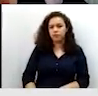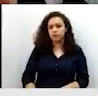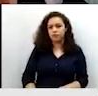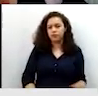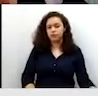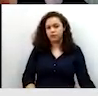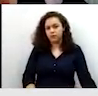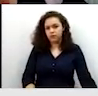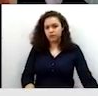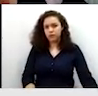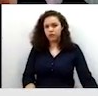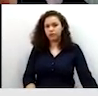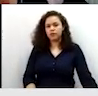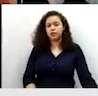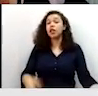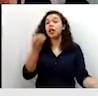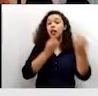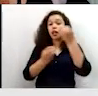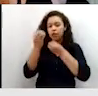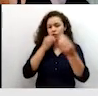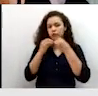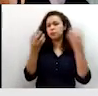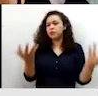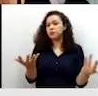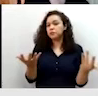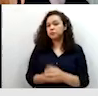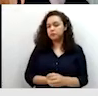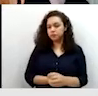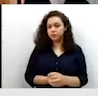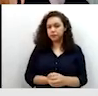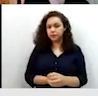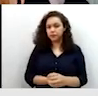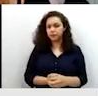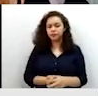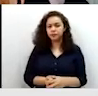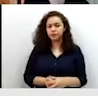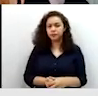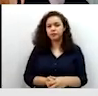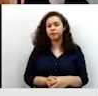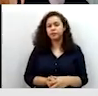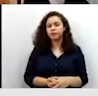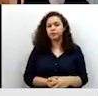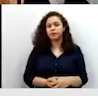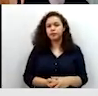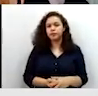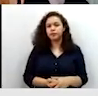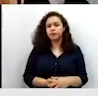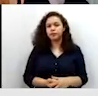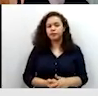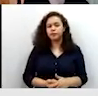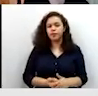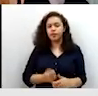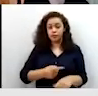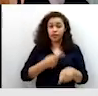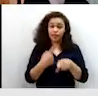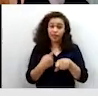Pues los alimentos, prácticamente los alimentos pueden producir enfermedades transmitidas por estos, que es un